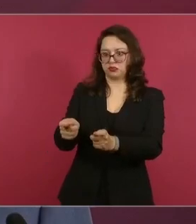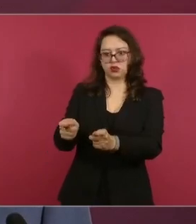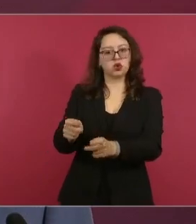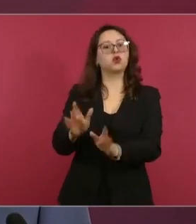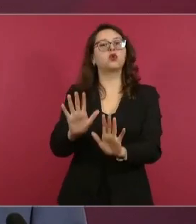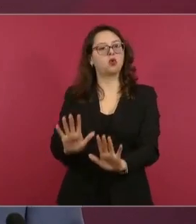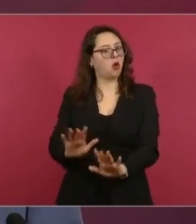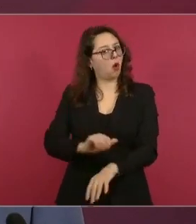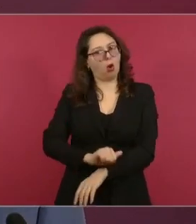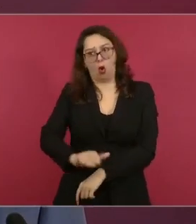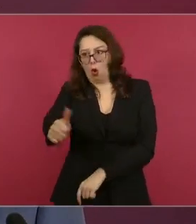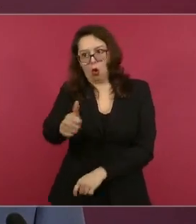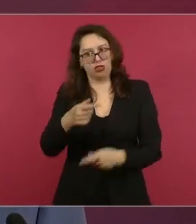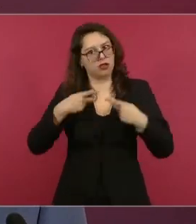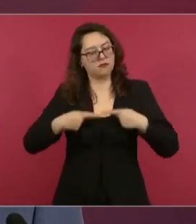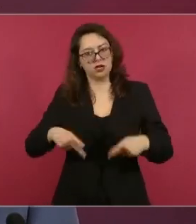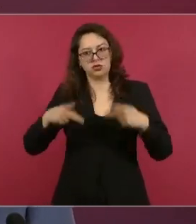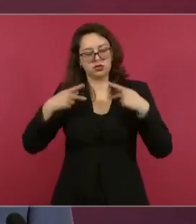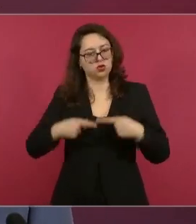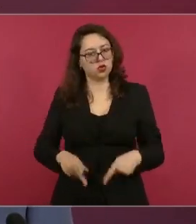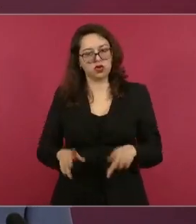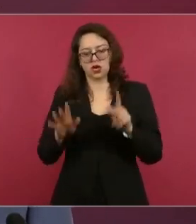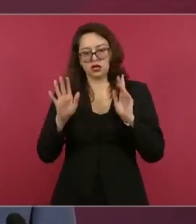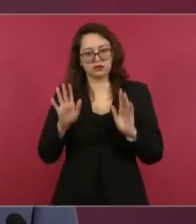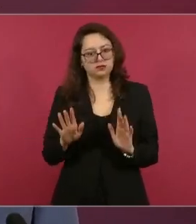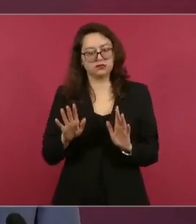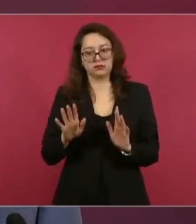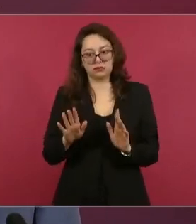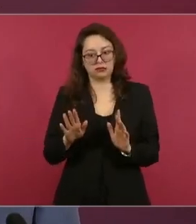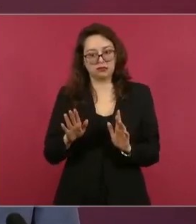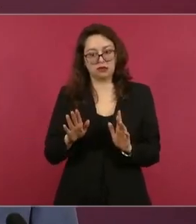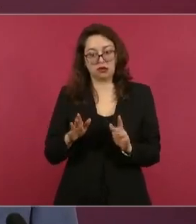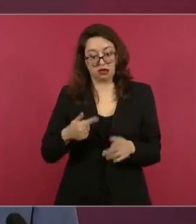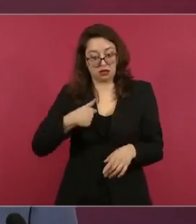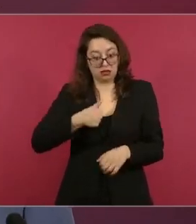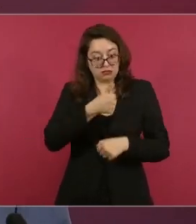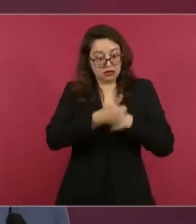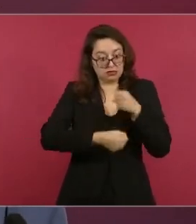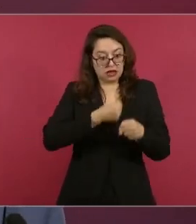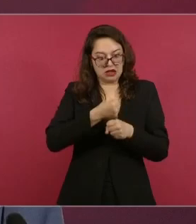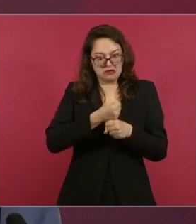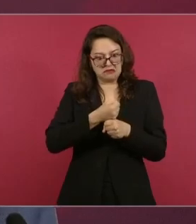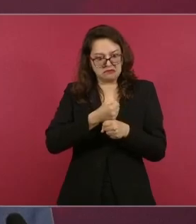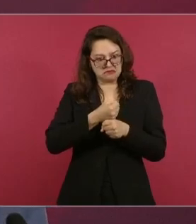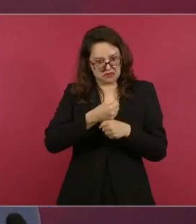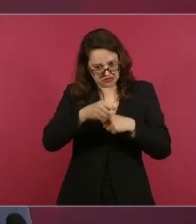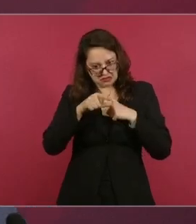Ya después, pues es enfermedad,